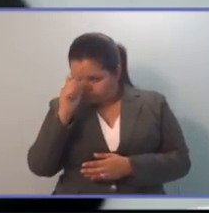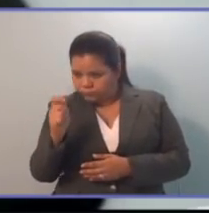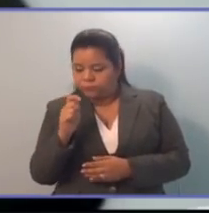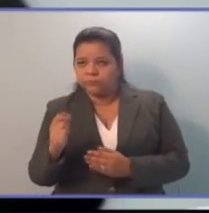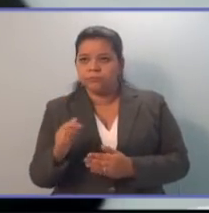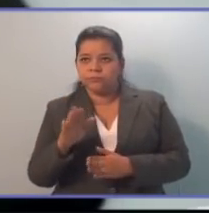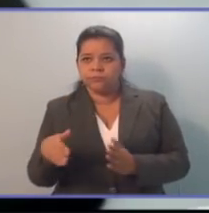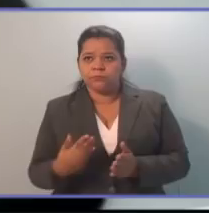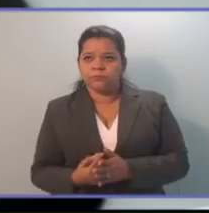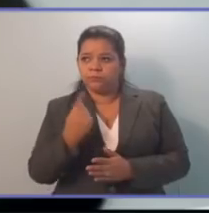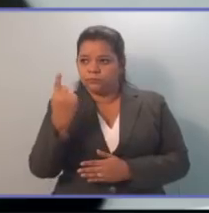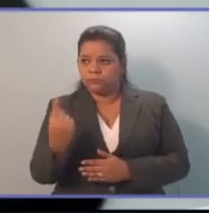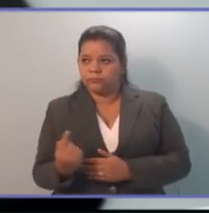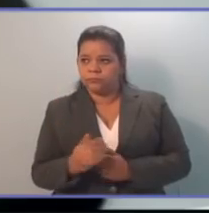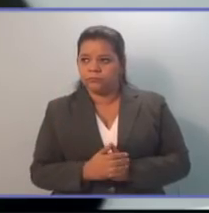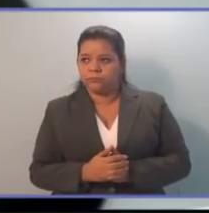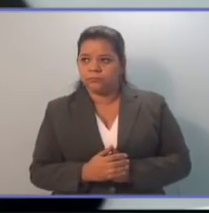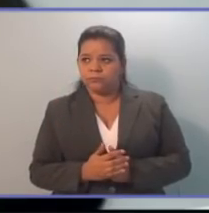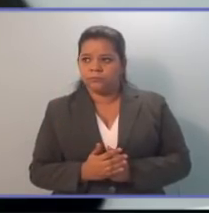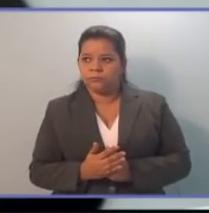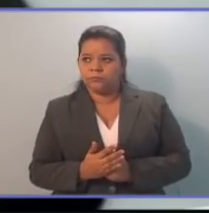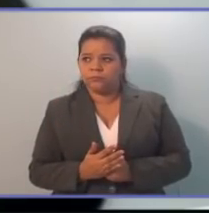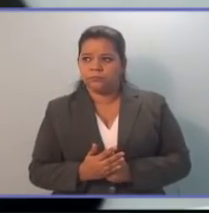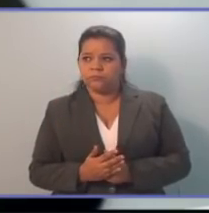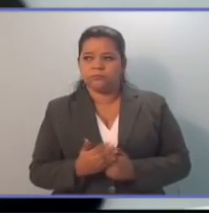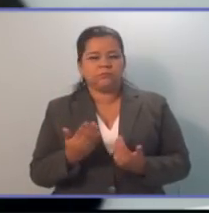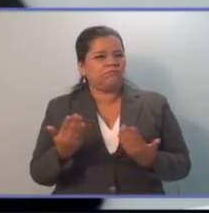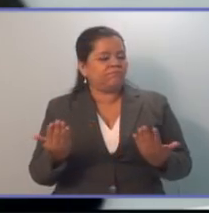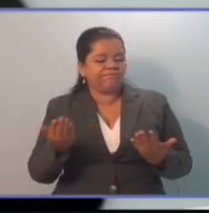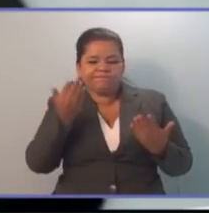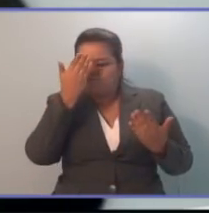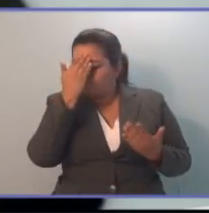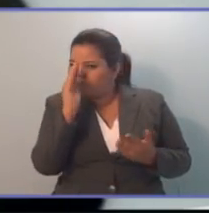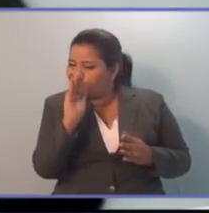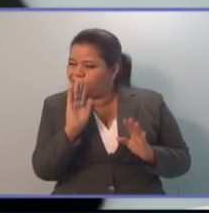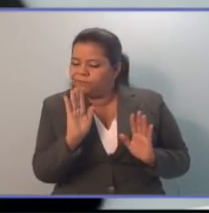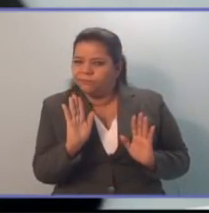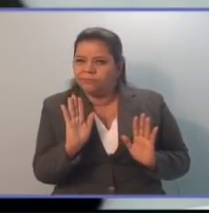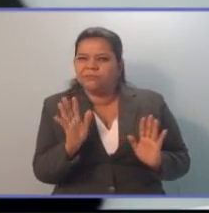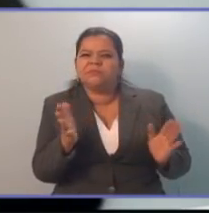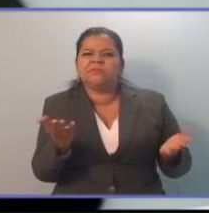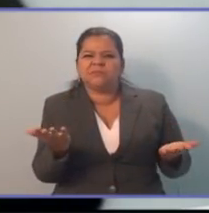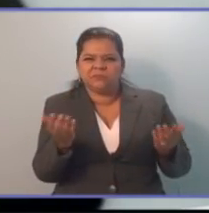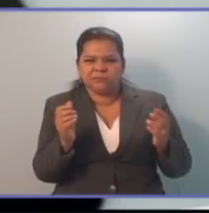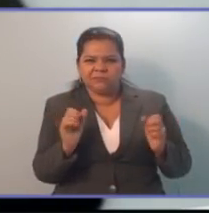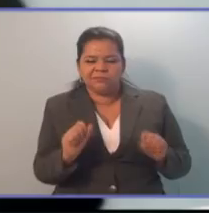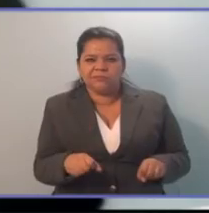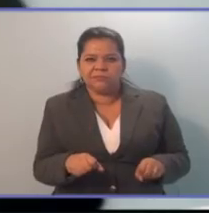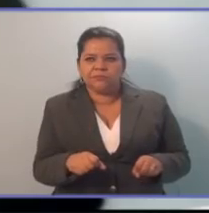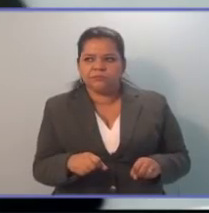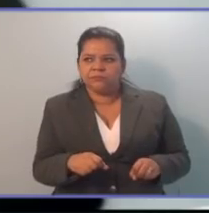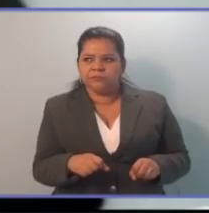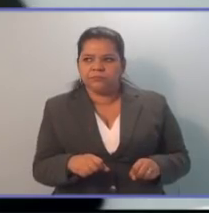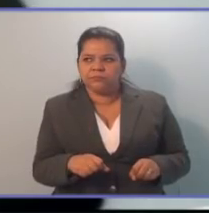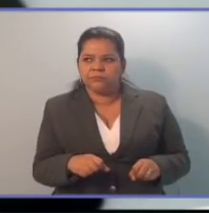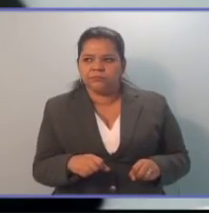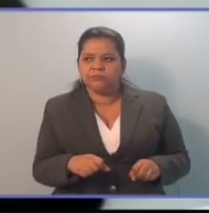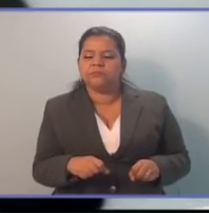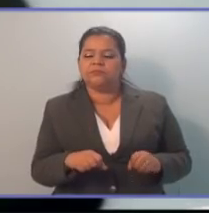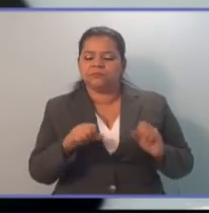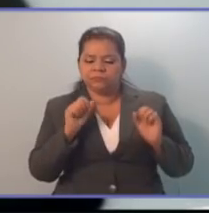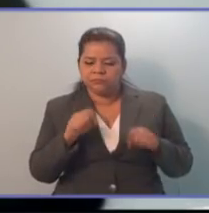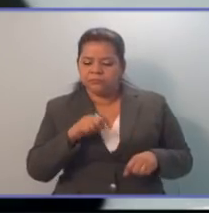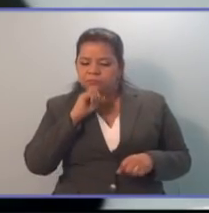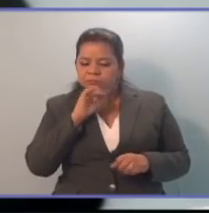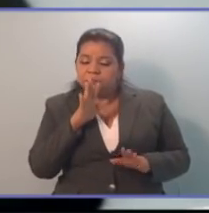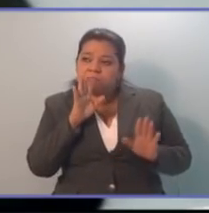persona como tal. No sé qué más podría... ¿Qué más podría abonar?